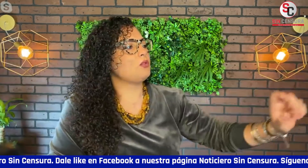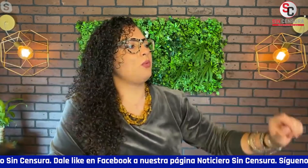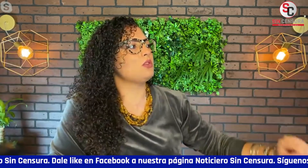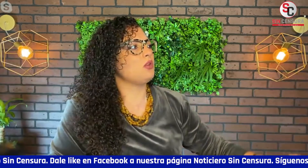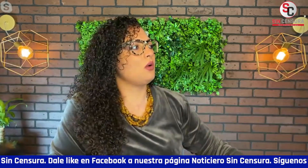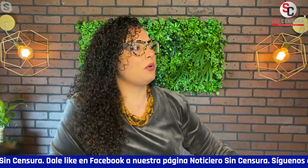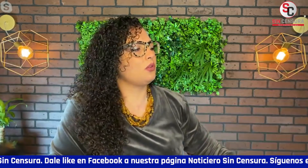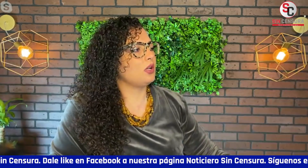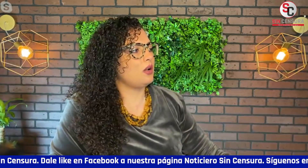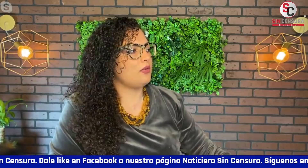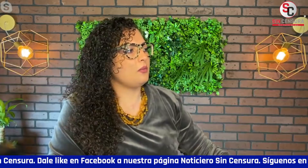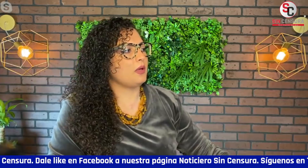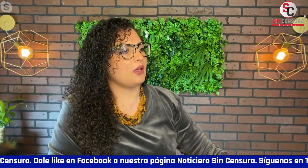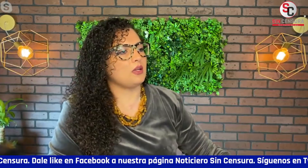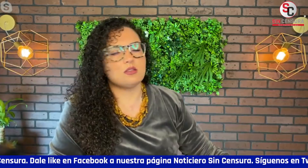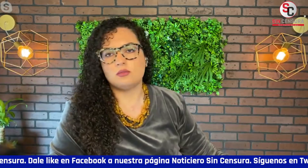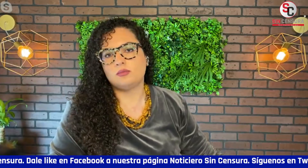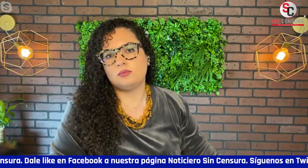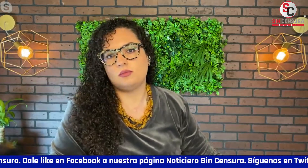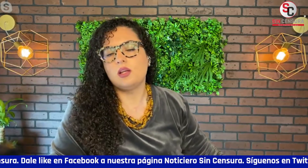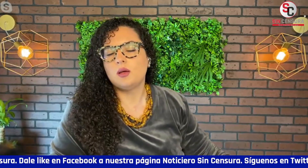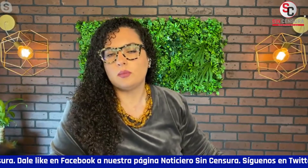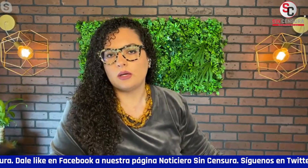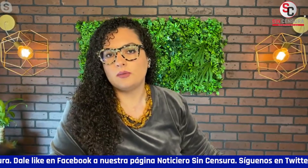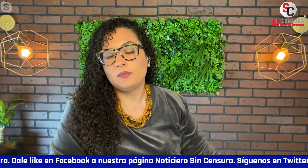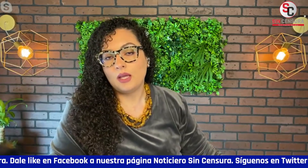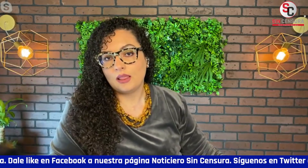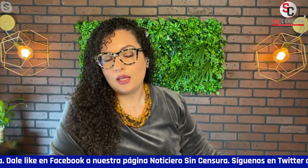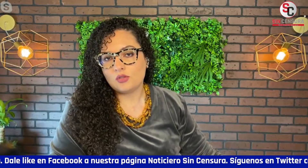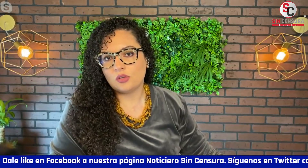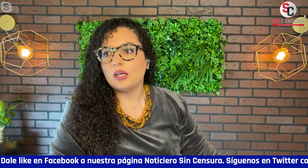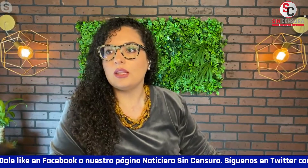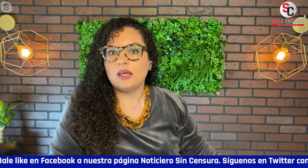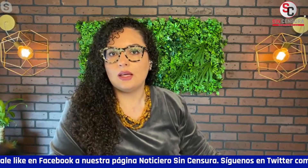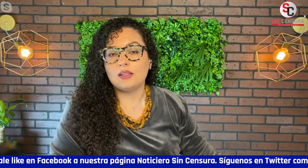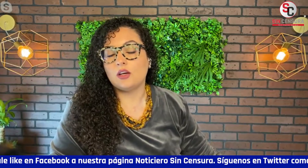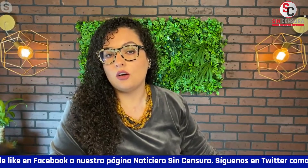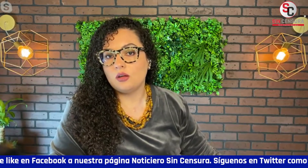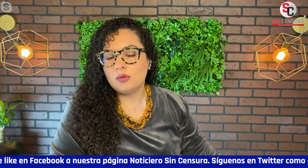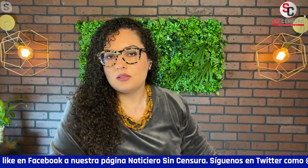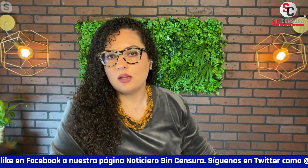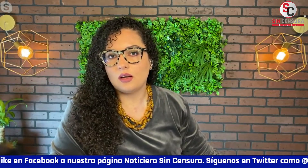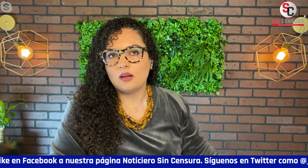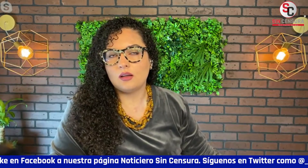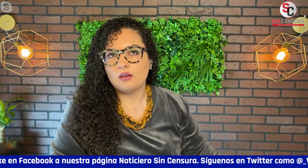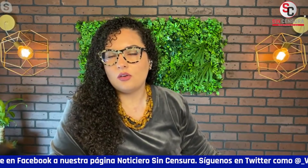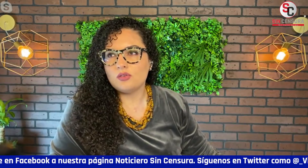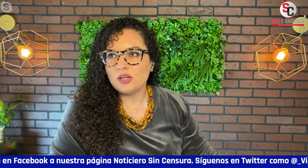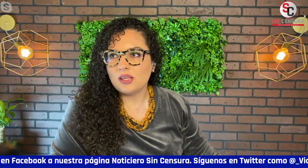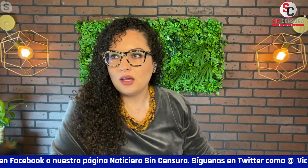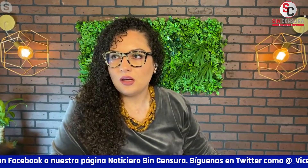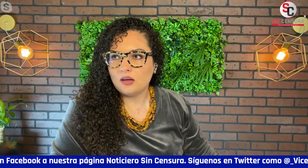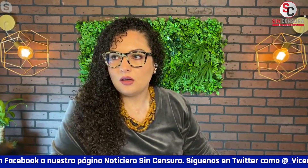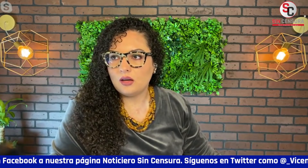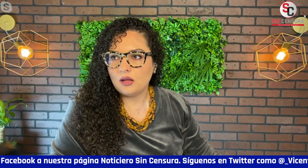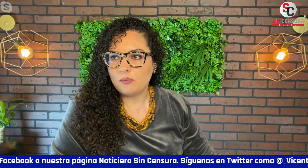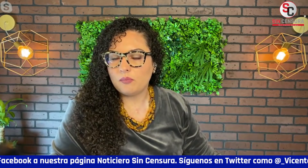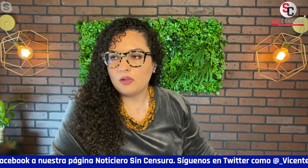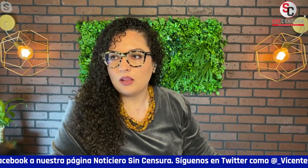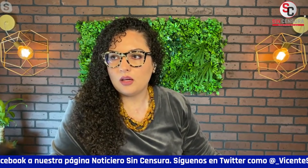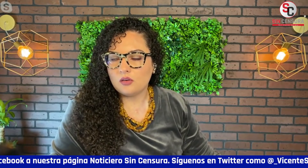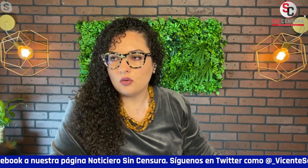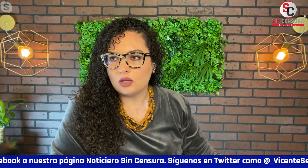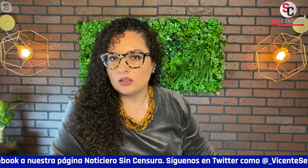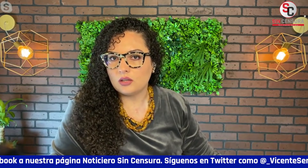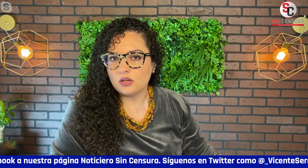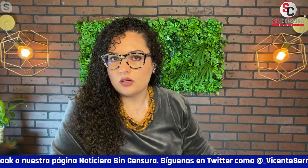desinfla el presupuesto del Aeropuerto General Felipe Ángeles. Bueno, de eso y de The Economist, no sé quién